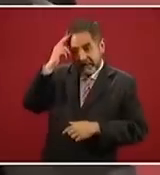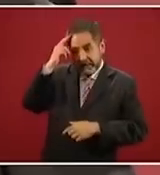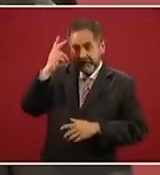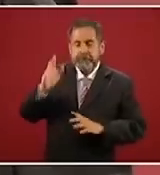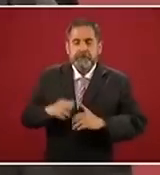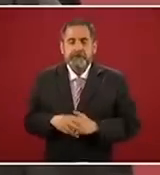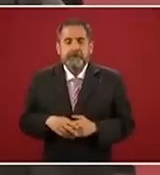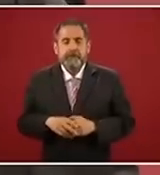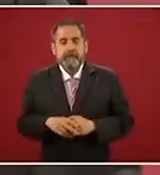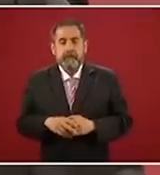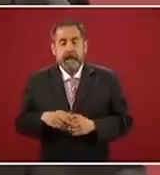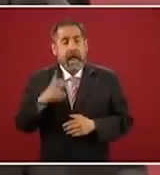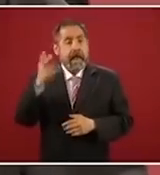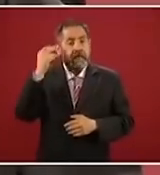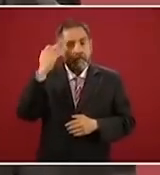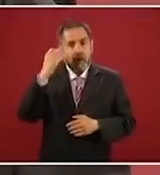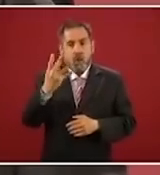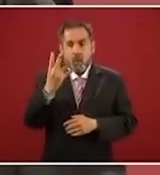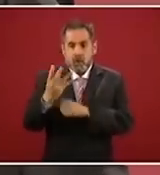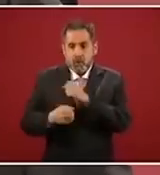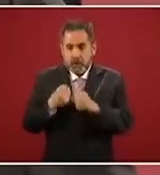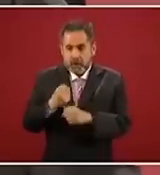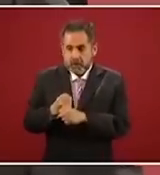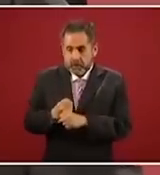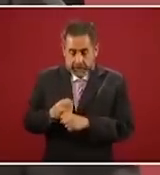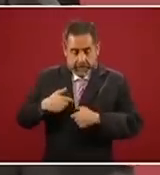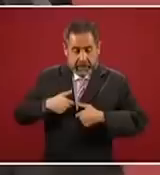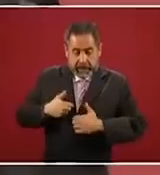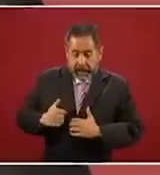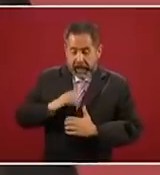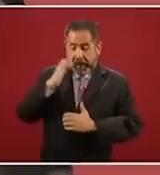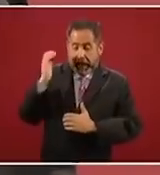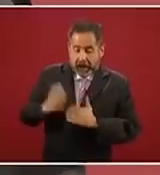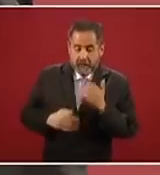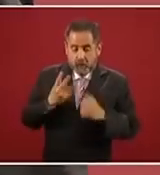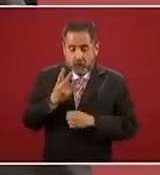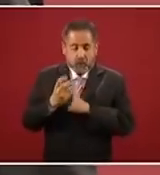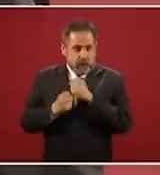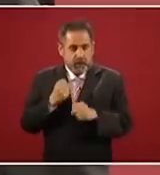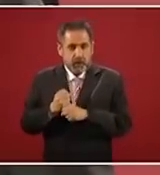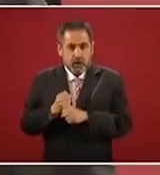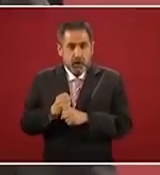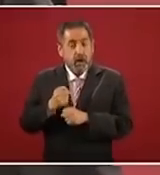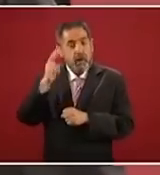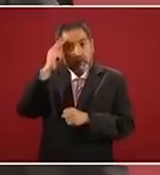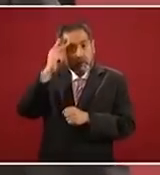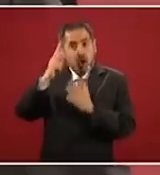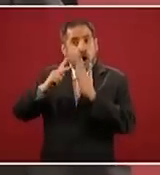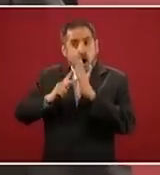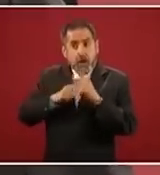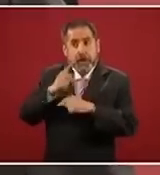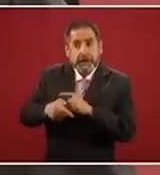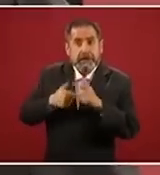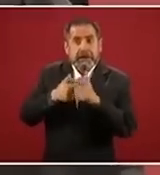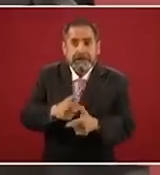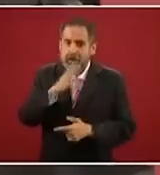los periodos eran de 4 años, se le termina su periodo y no podía reelegirse.